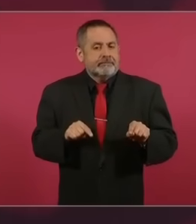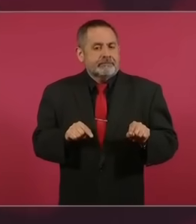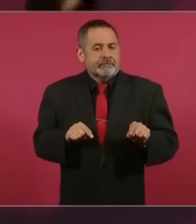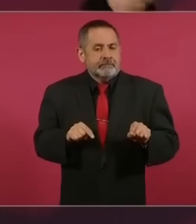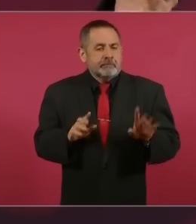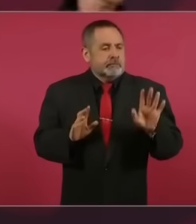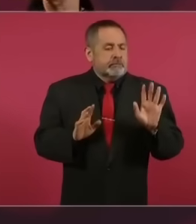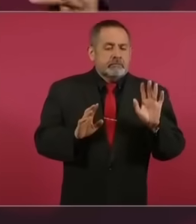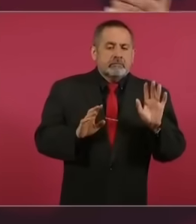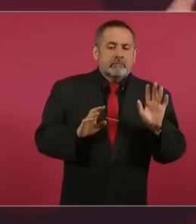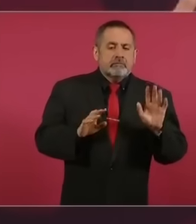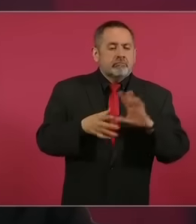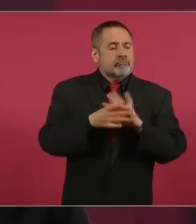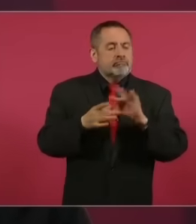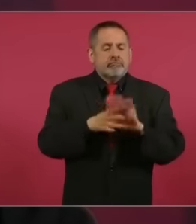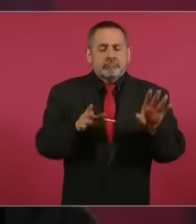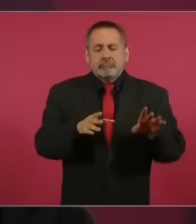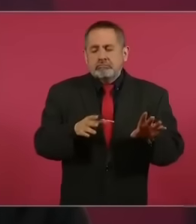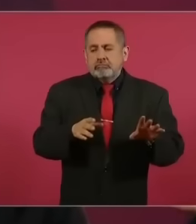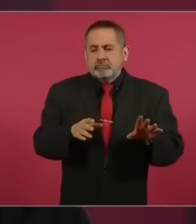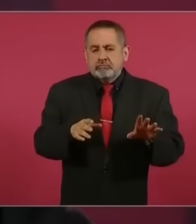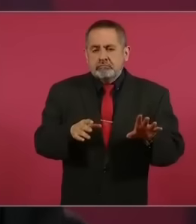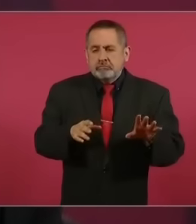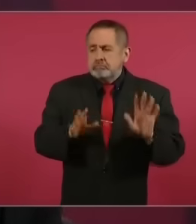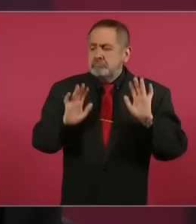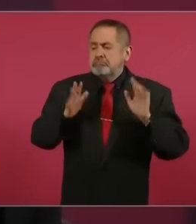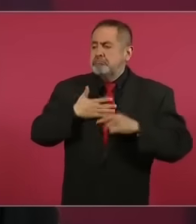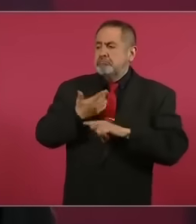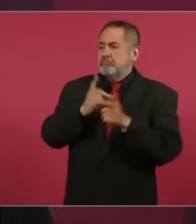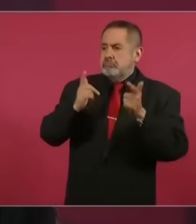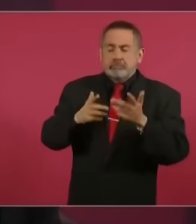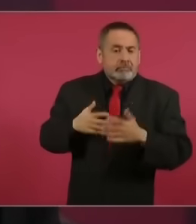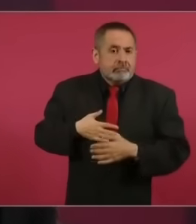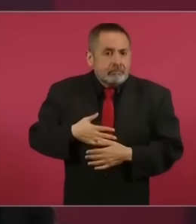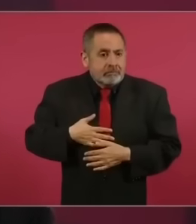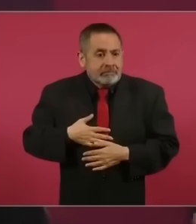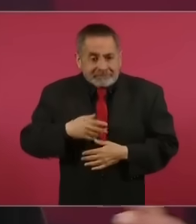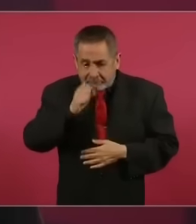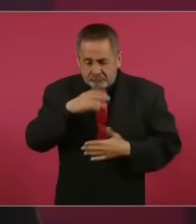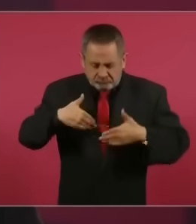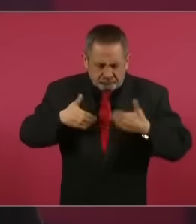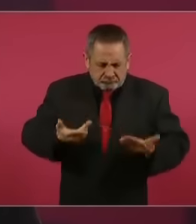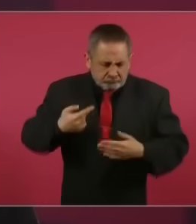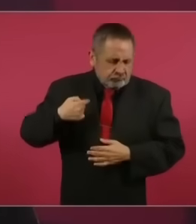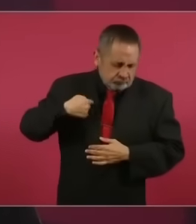se mantenía en libertad, tranquilo.